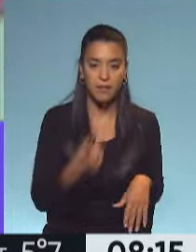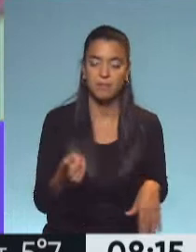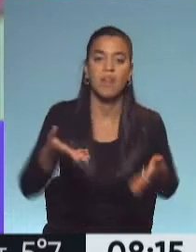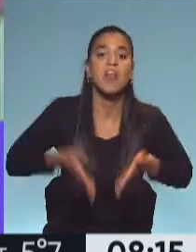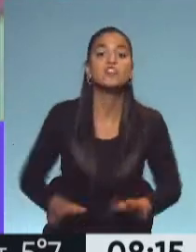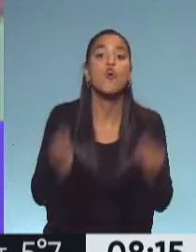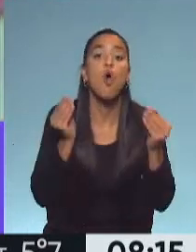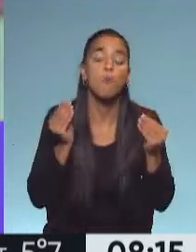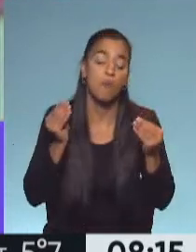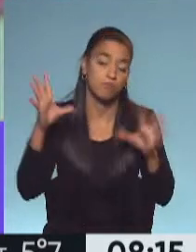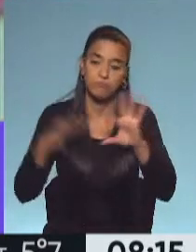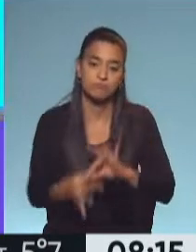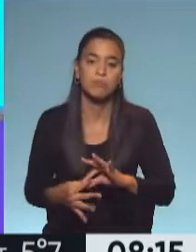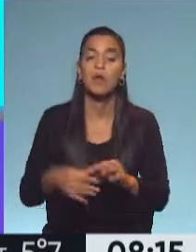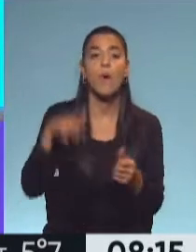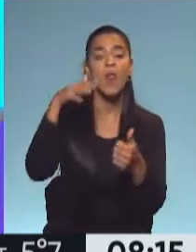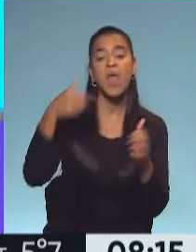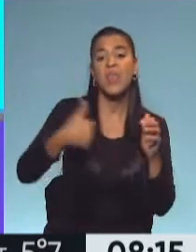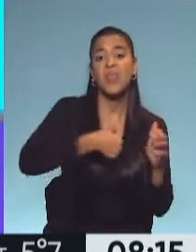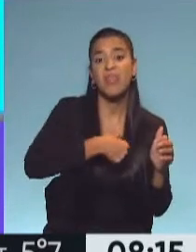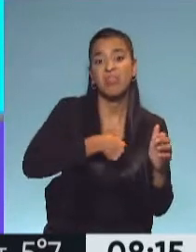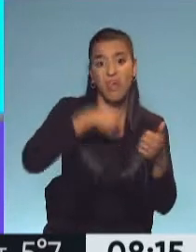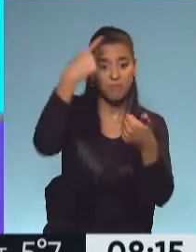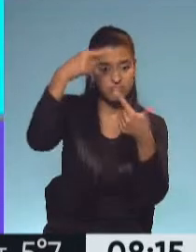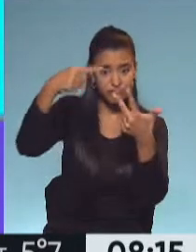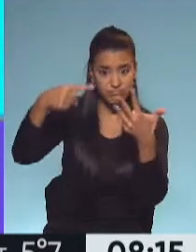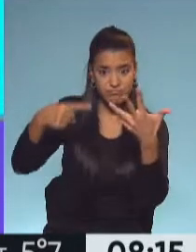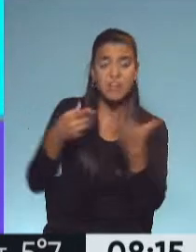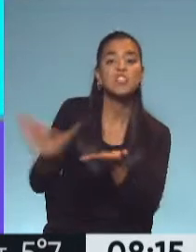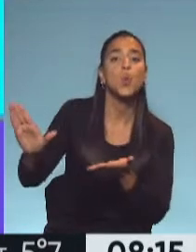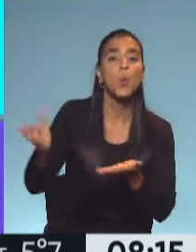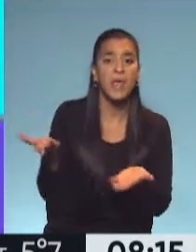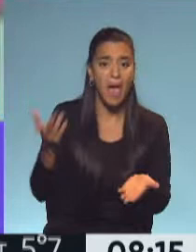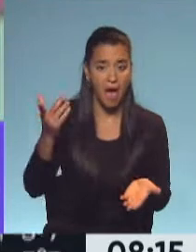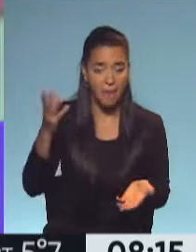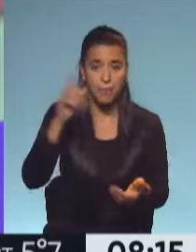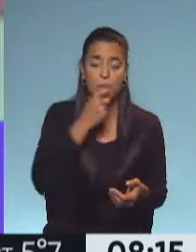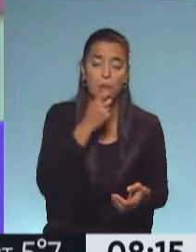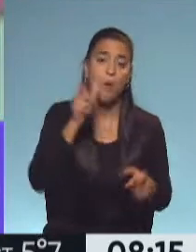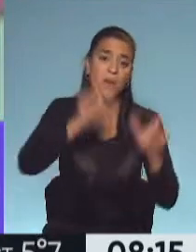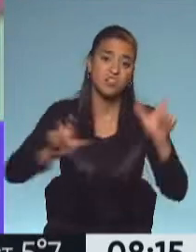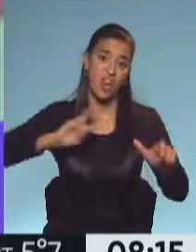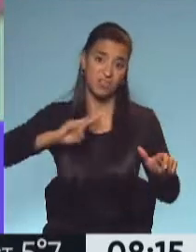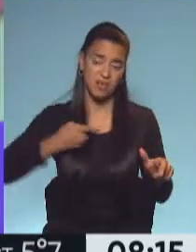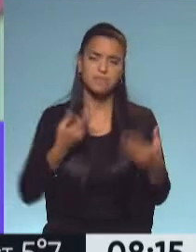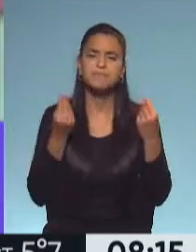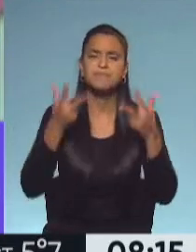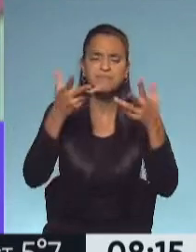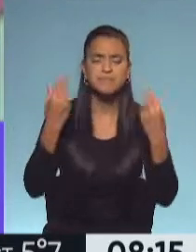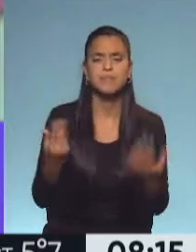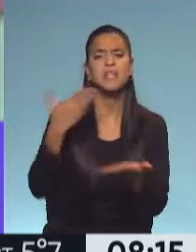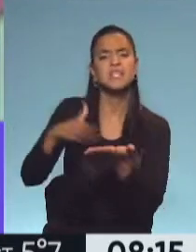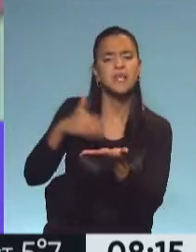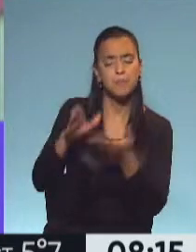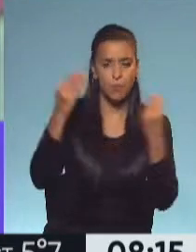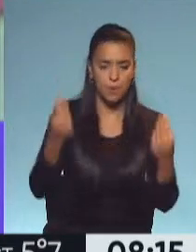excluye entonces a todas las identidades que se salen por fuera de eso. Por ejemplo, a las personas trans. ¿De qué hablamos cuando hablamos de discriminación?